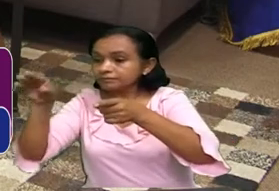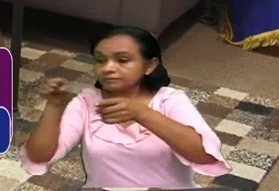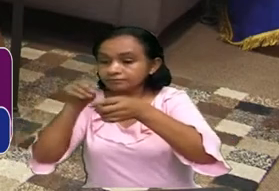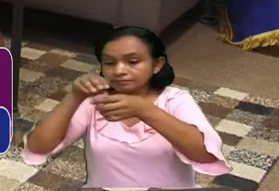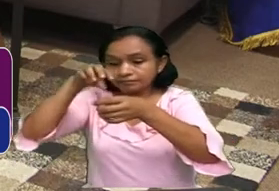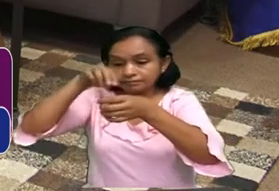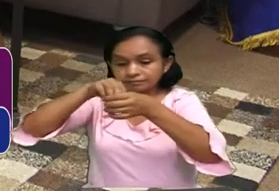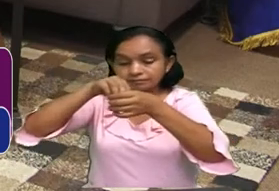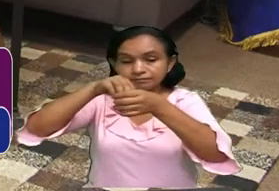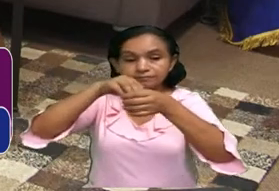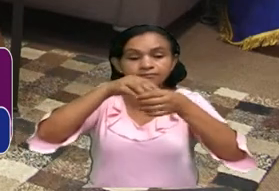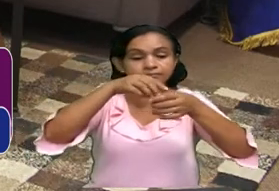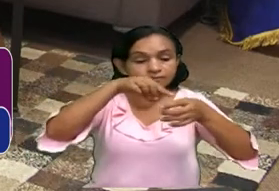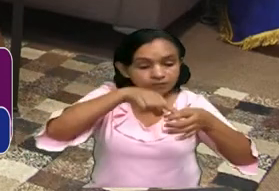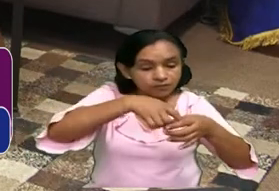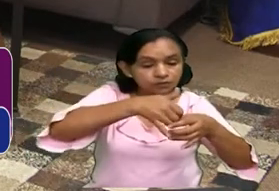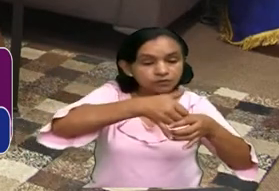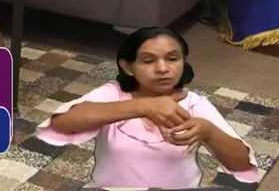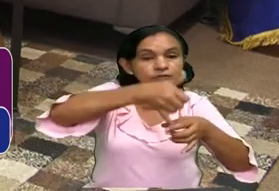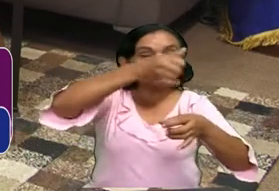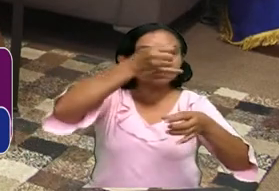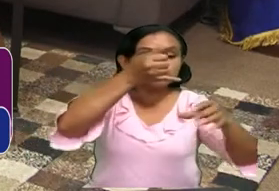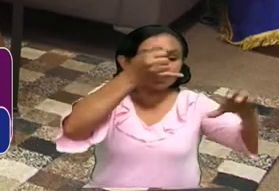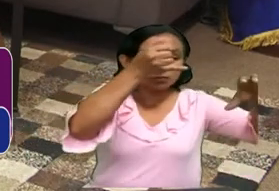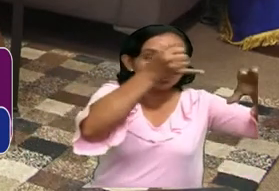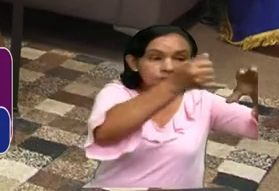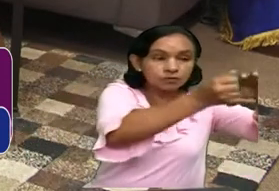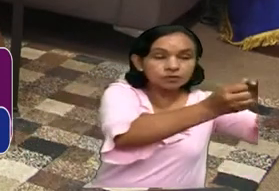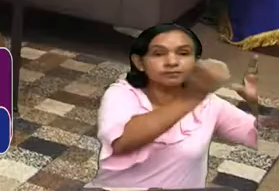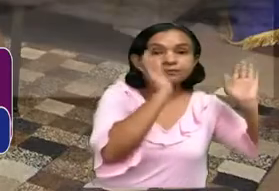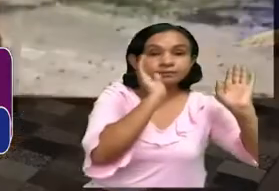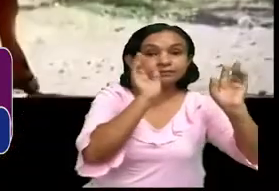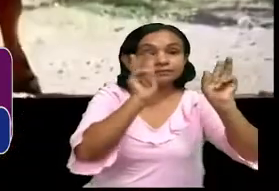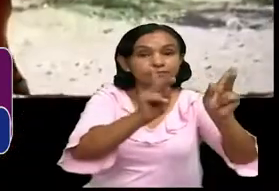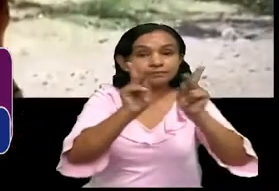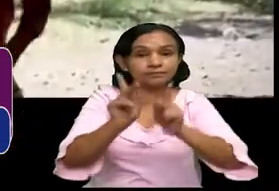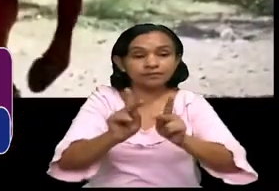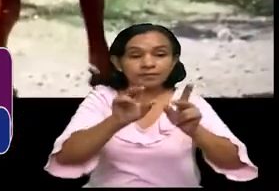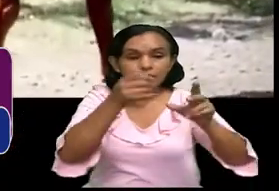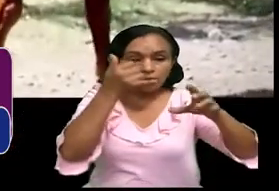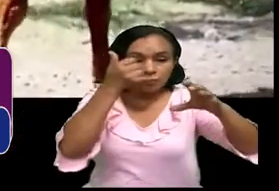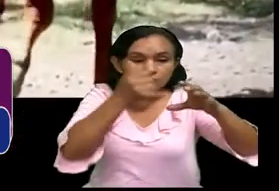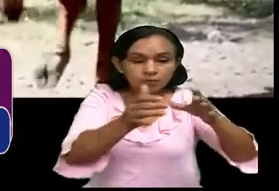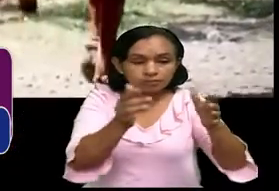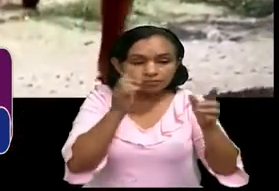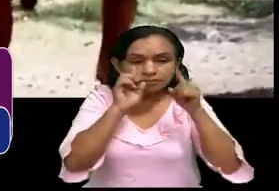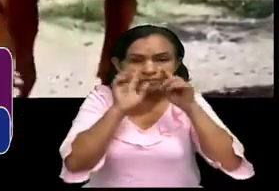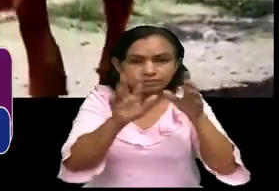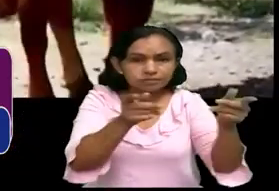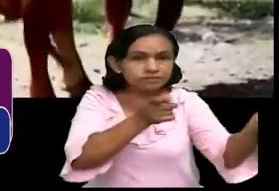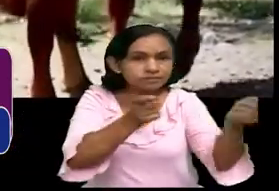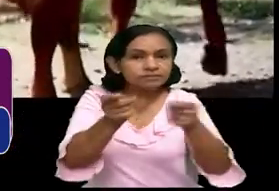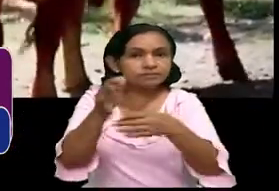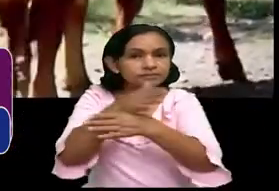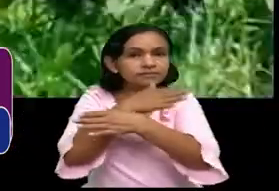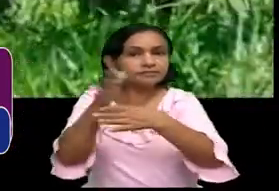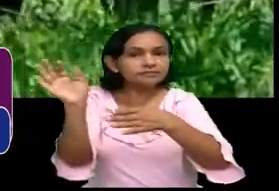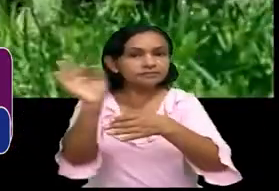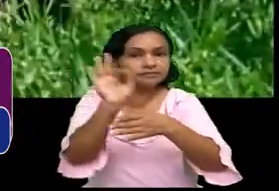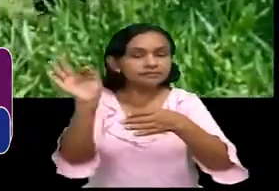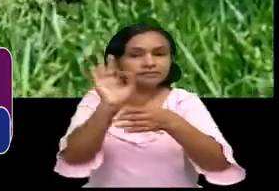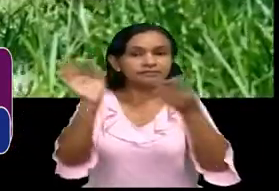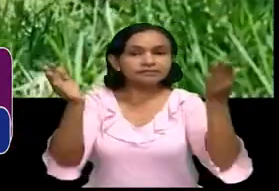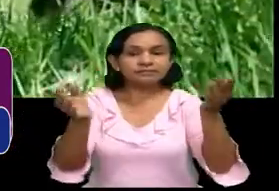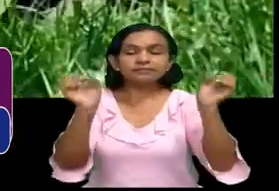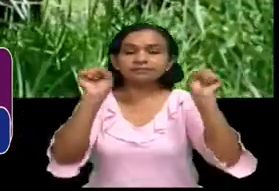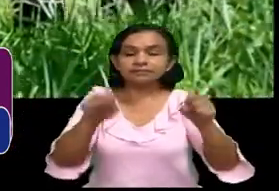la inseminación artificial in vitro. Entonces, hay una serie de acciones